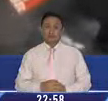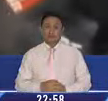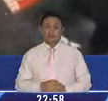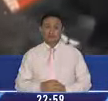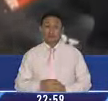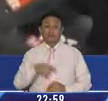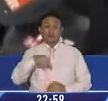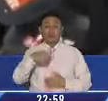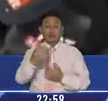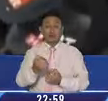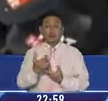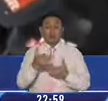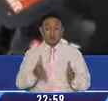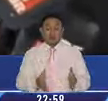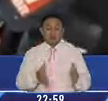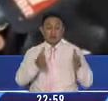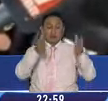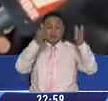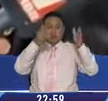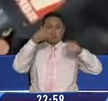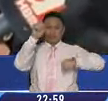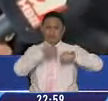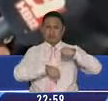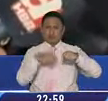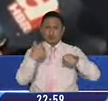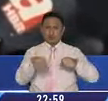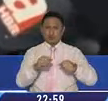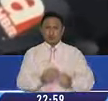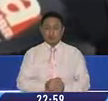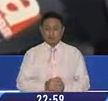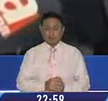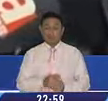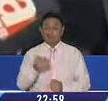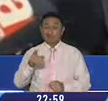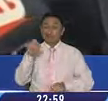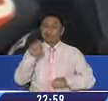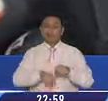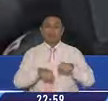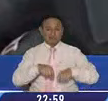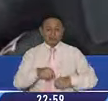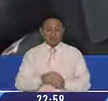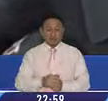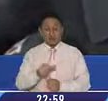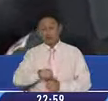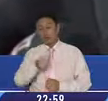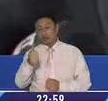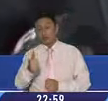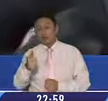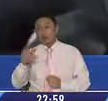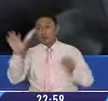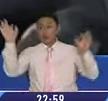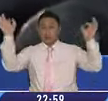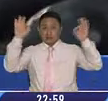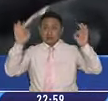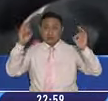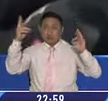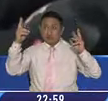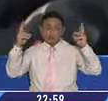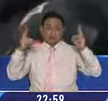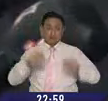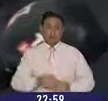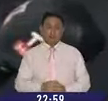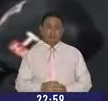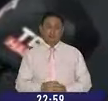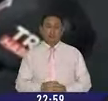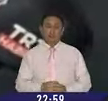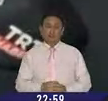Tenemos reportes de un edificio que sufrió graves afectaciones. Está muy dañado. También hubo cortes de energía en la provincia.